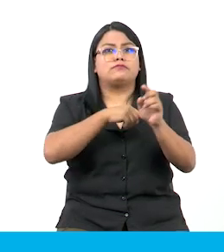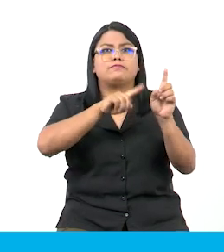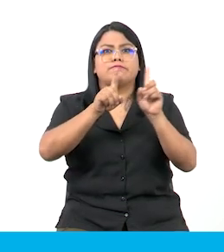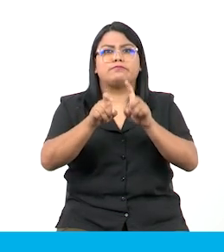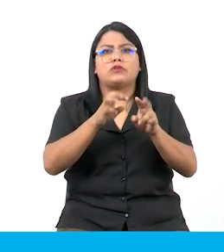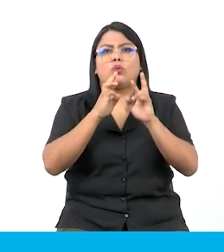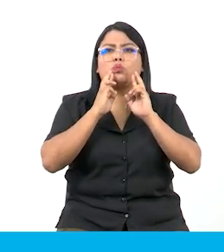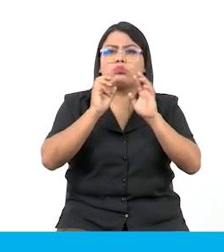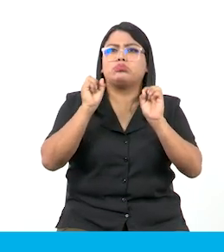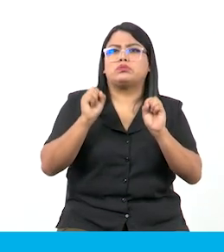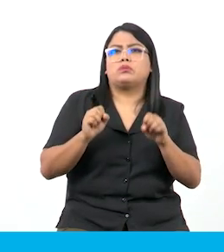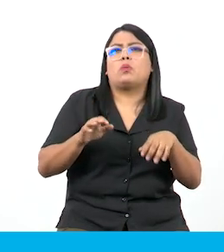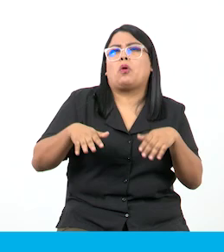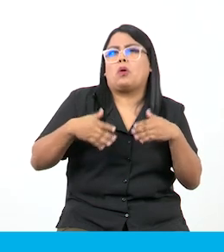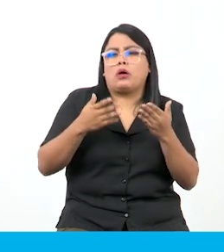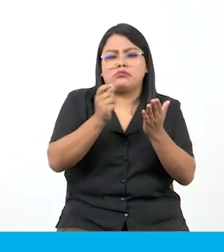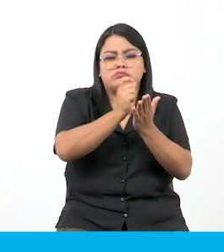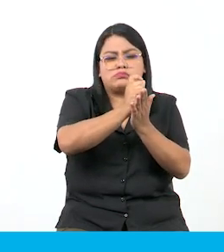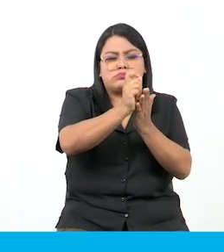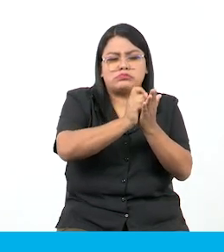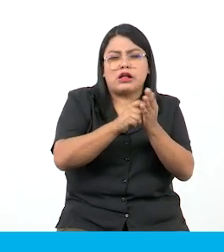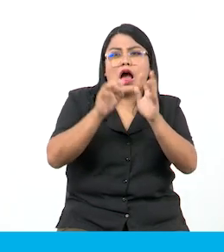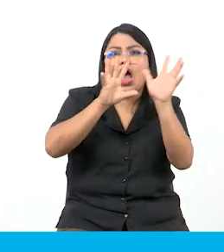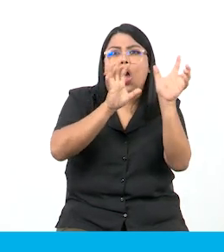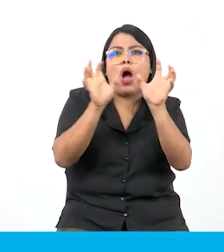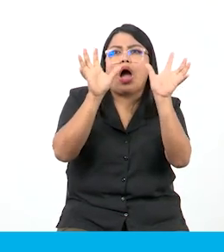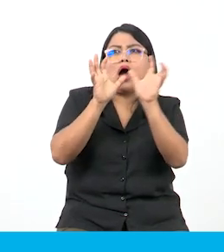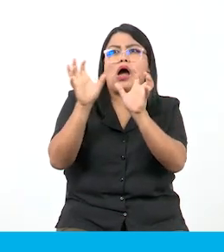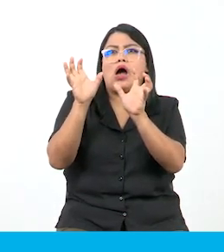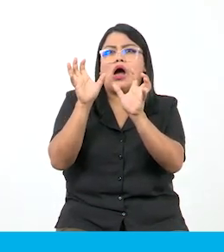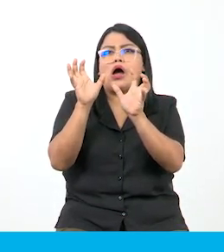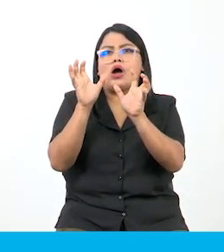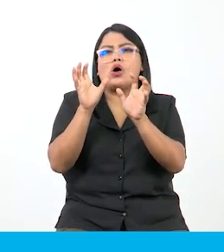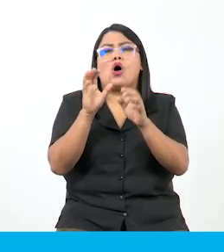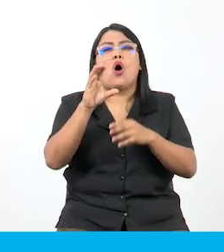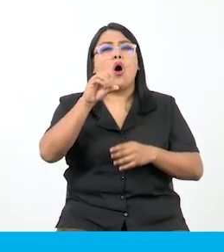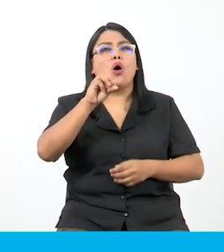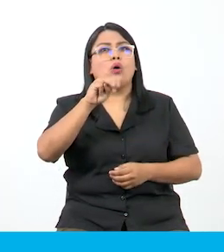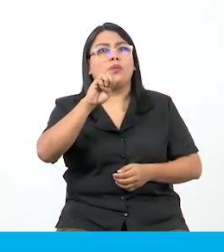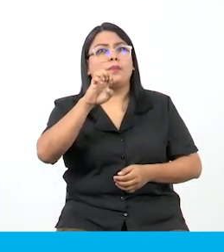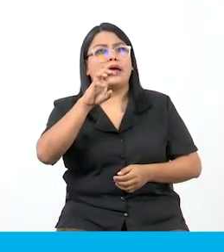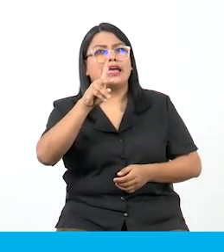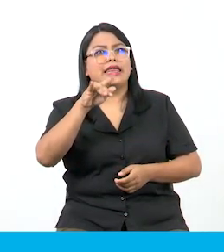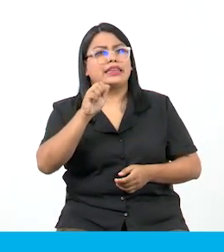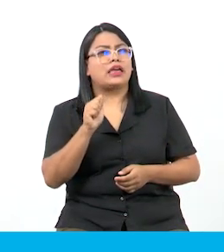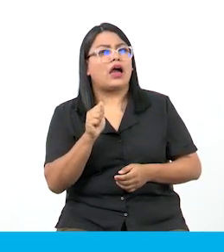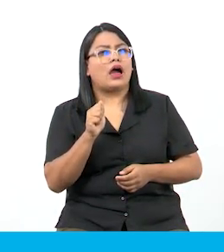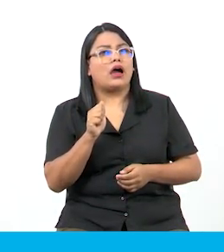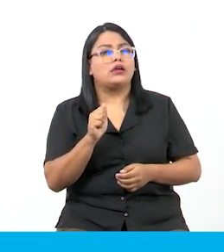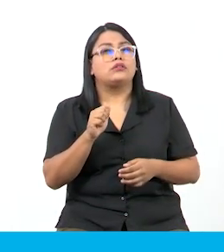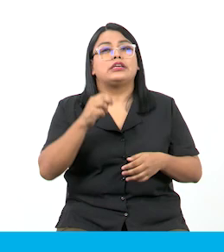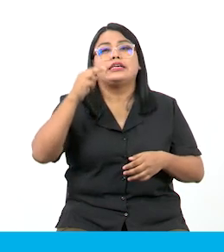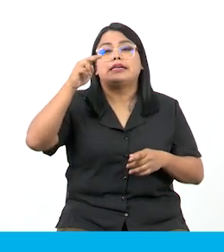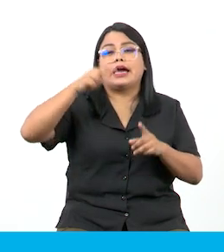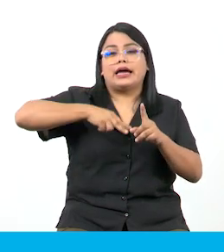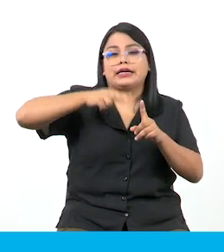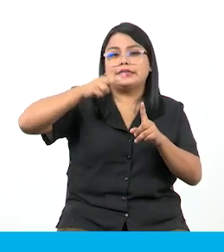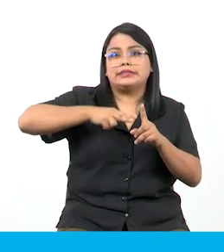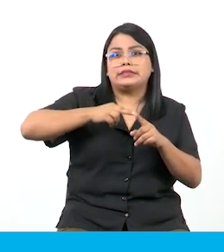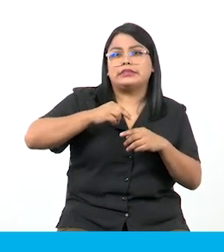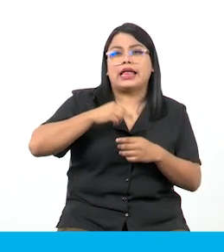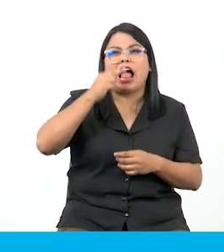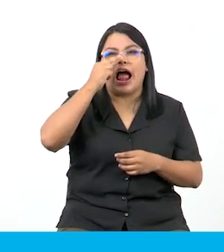anticipación para que responda a la pregunta ¿por qué el texto Las nubes pertenece al subgénero de la comedia? ¿Y